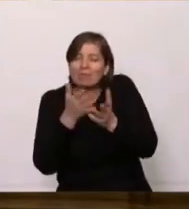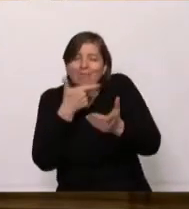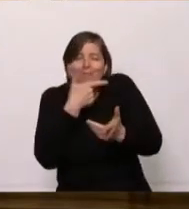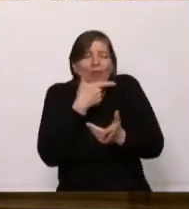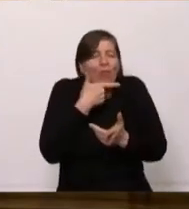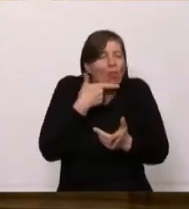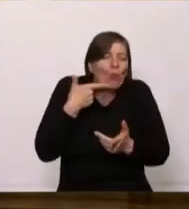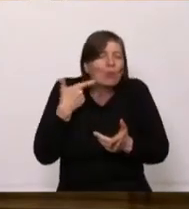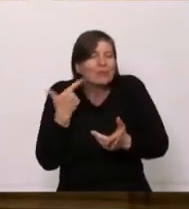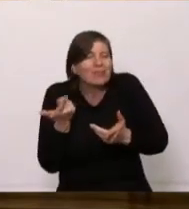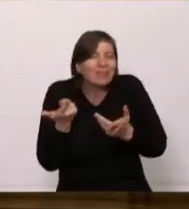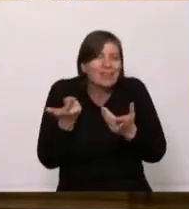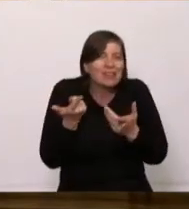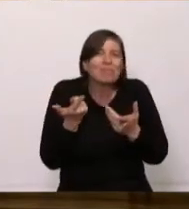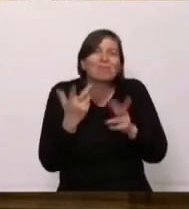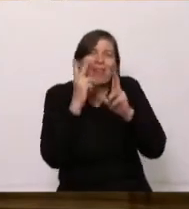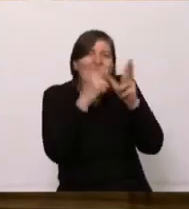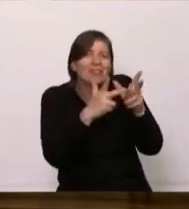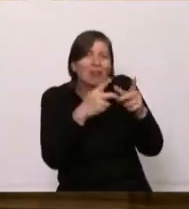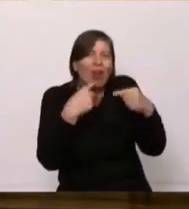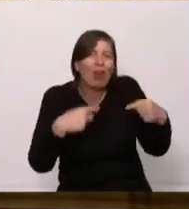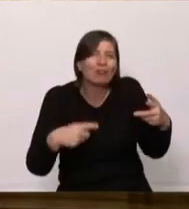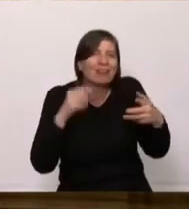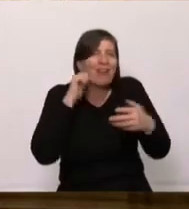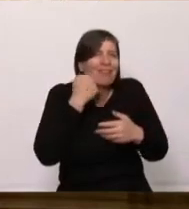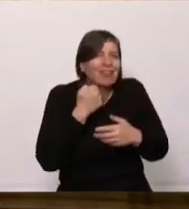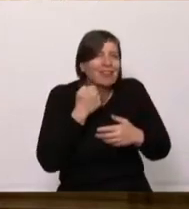quieren endulzar los oídos elogiándolo,